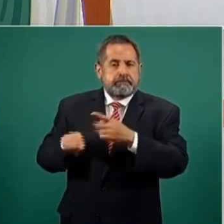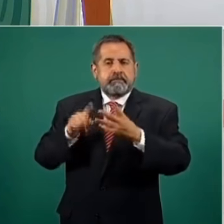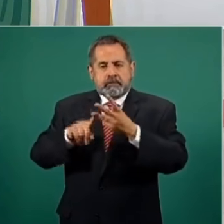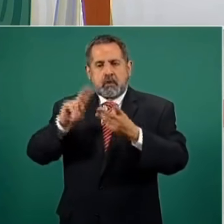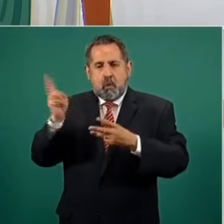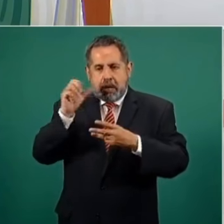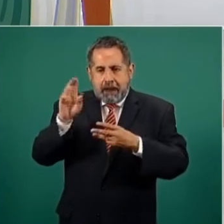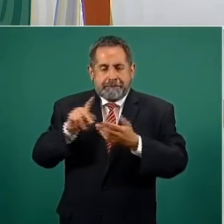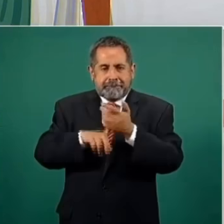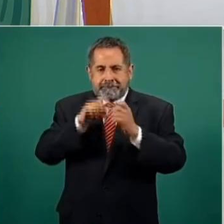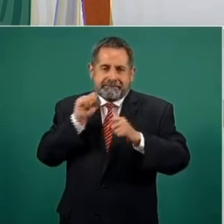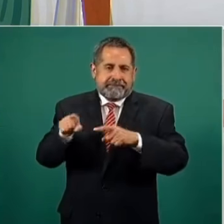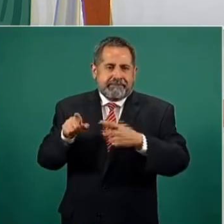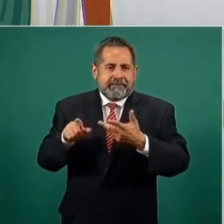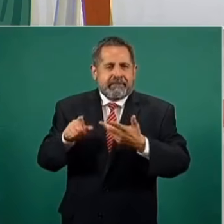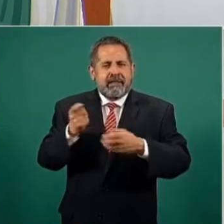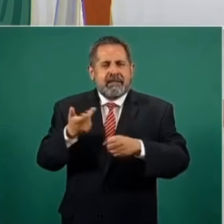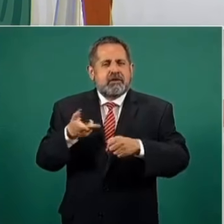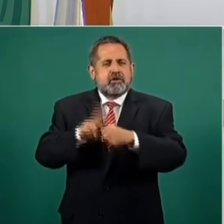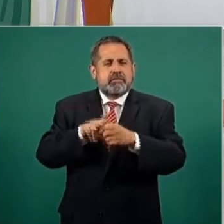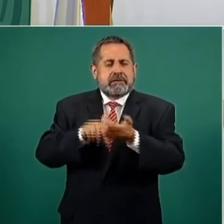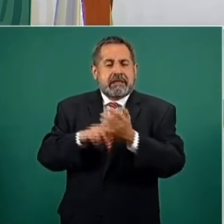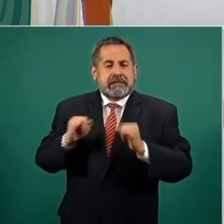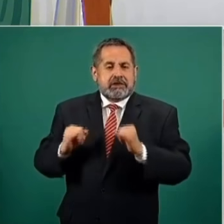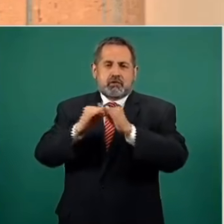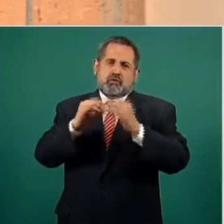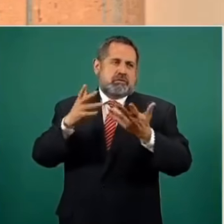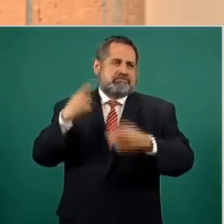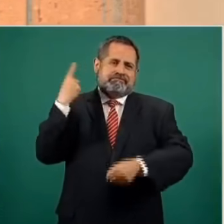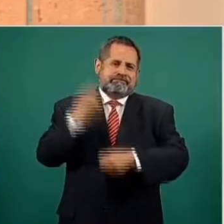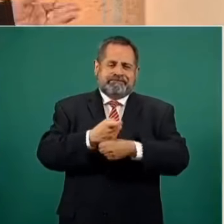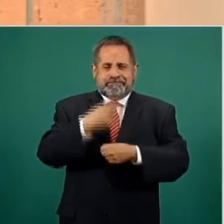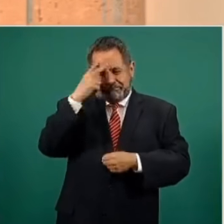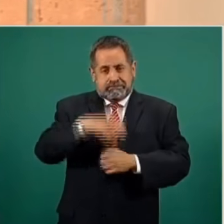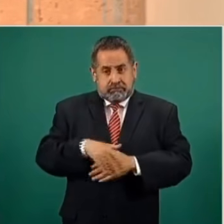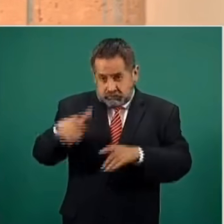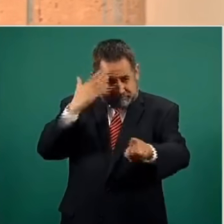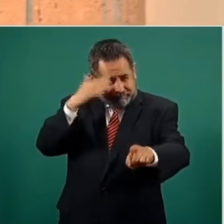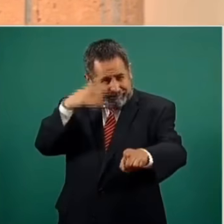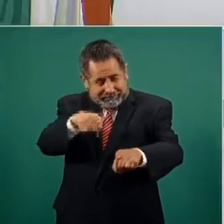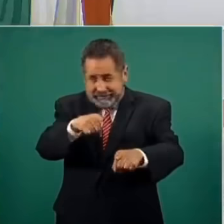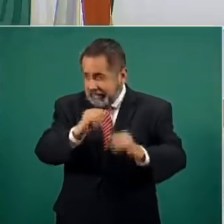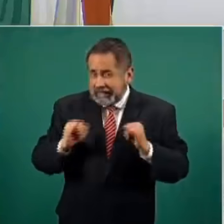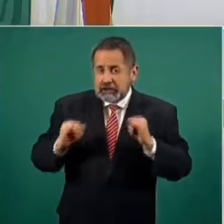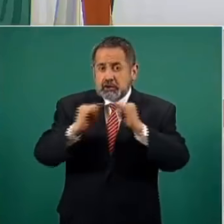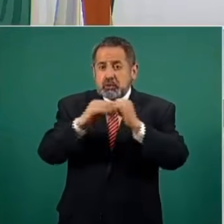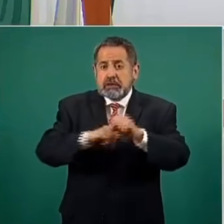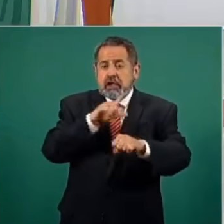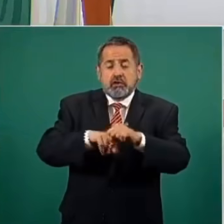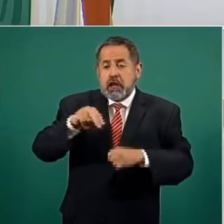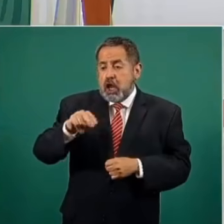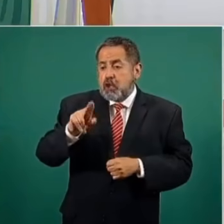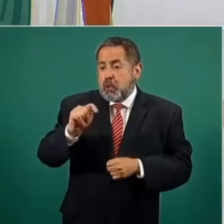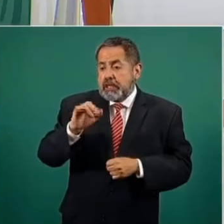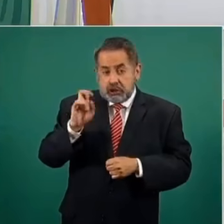UNAM, este hospital o instituto, pues es referencia también en materia de la pandemia. ¿Ustedes saben lo que es el Instituto Nacional de